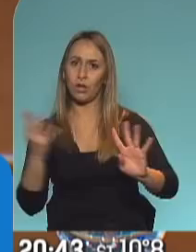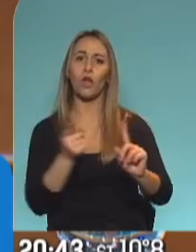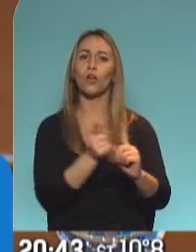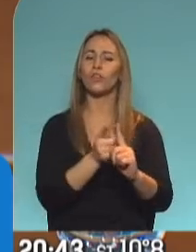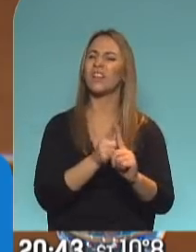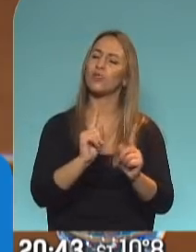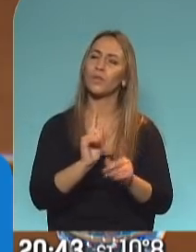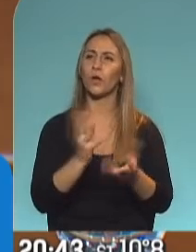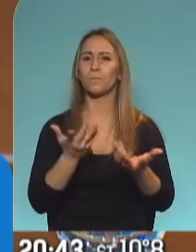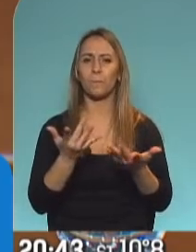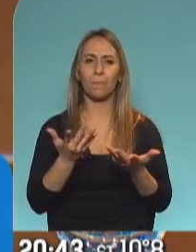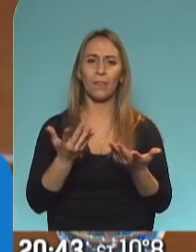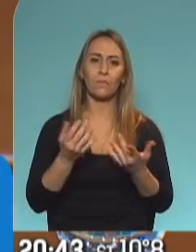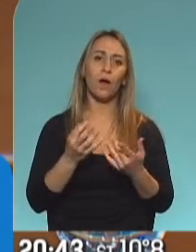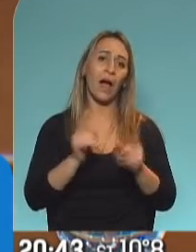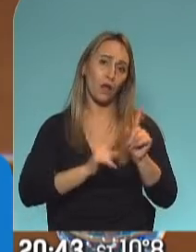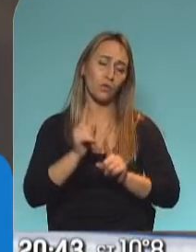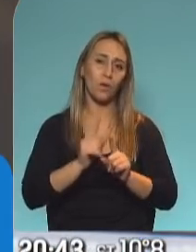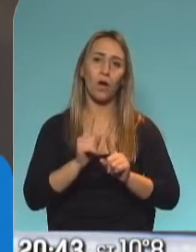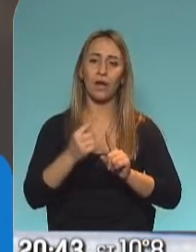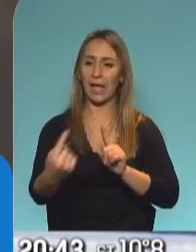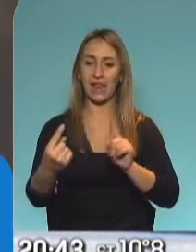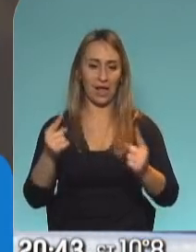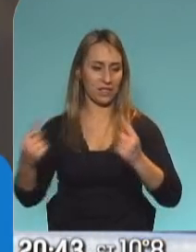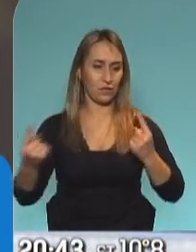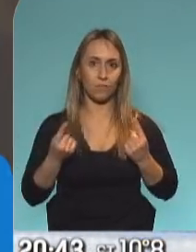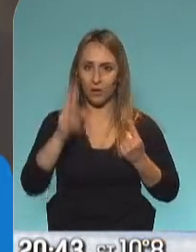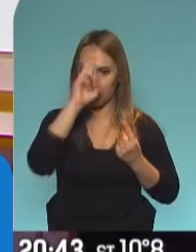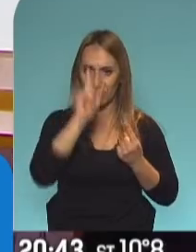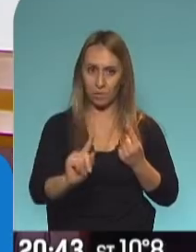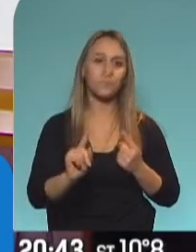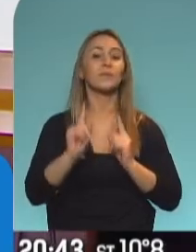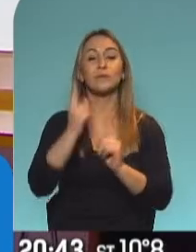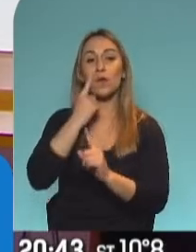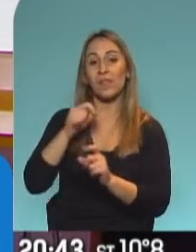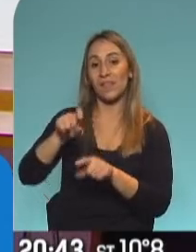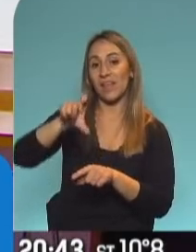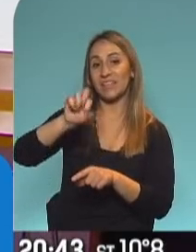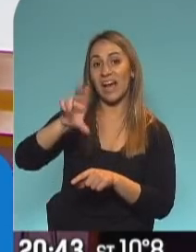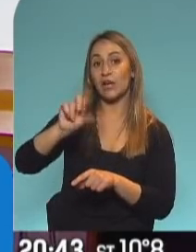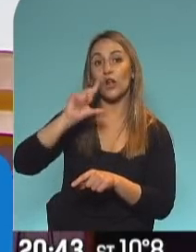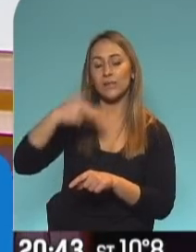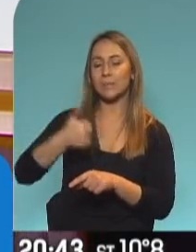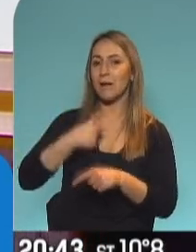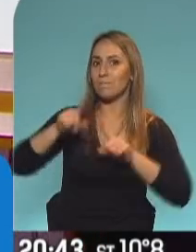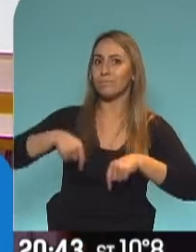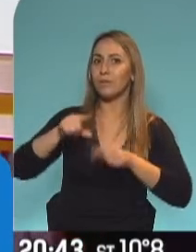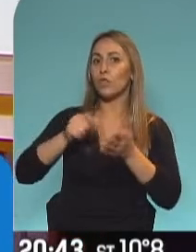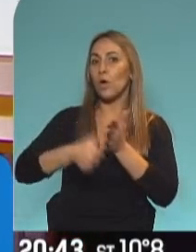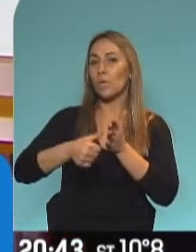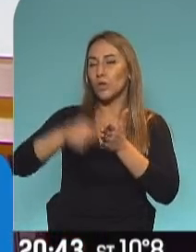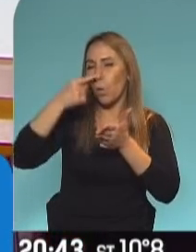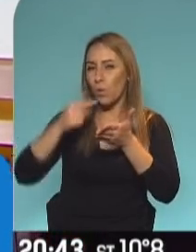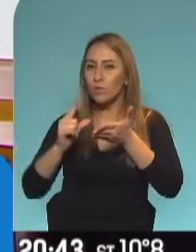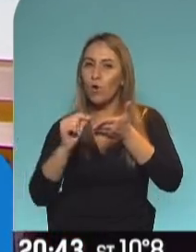físico, pero sí mínimamente que no se respete el aislamiento. El día que le va a tocar a Carolina, que no tenemos su terminación de documento, claro, si no lo podríamos saber